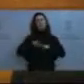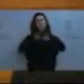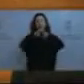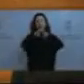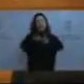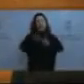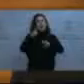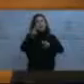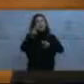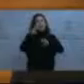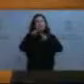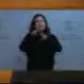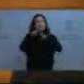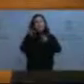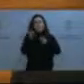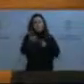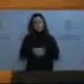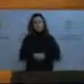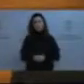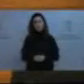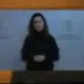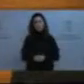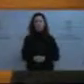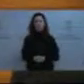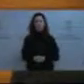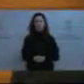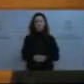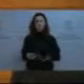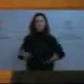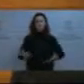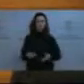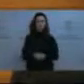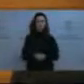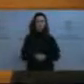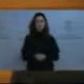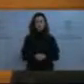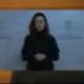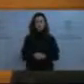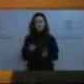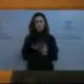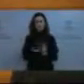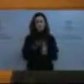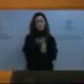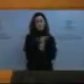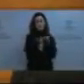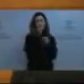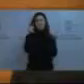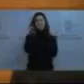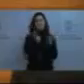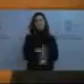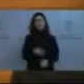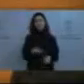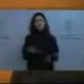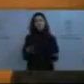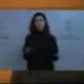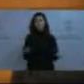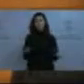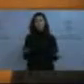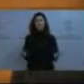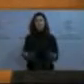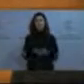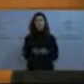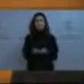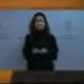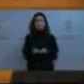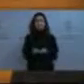¿no? Y yo, mire, con estos antecedentes, yo, en fin,